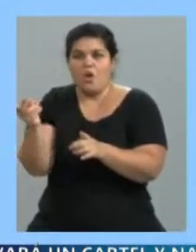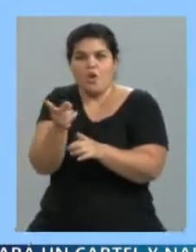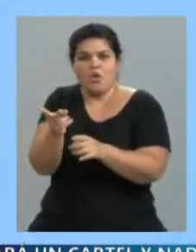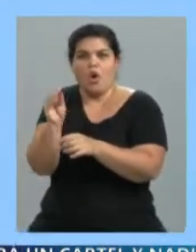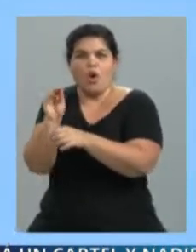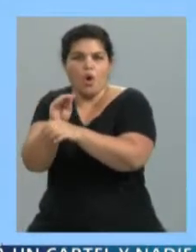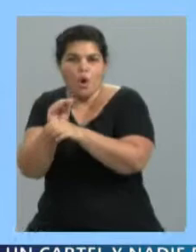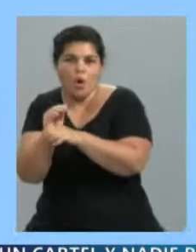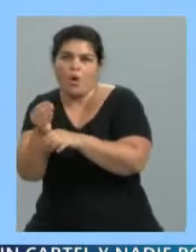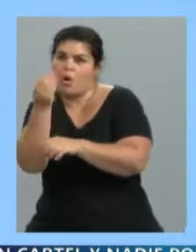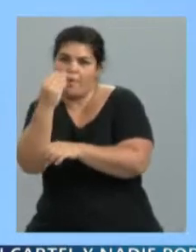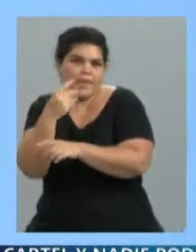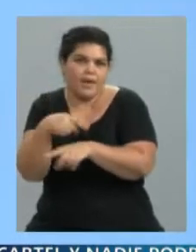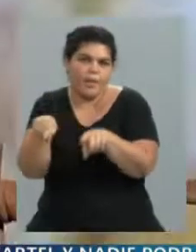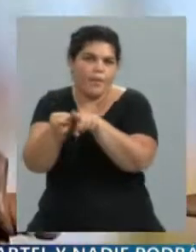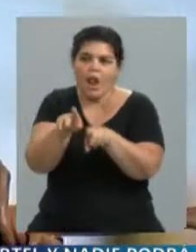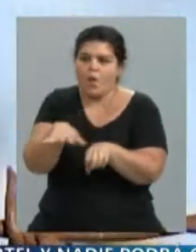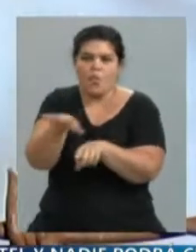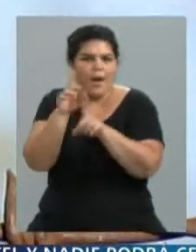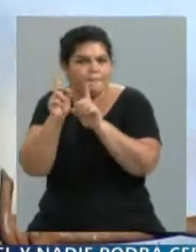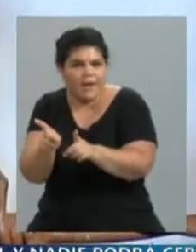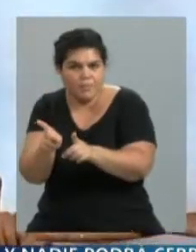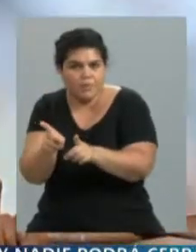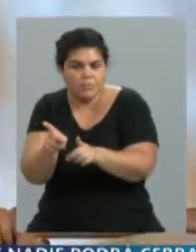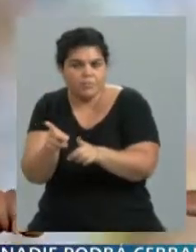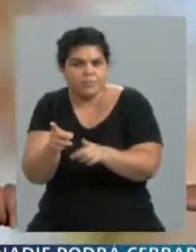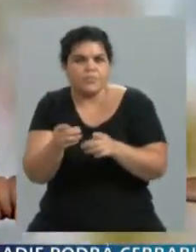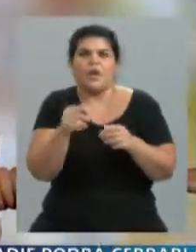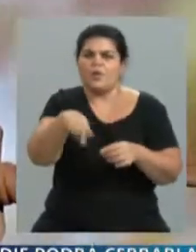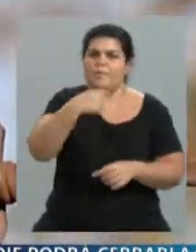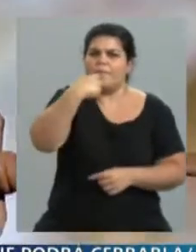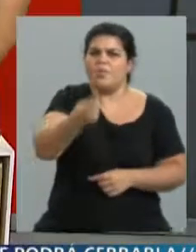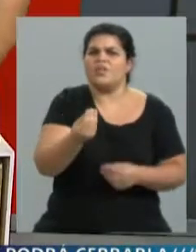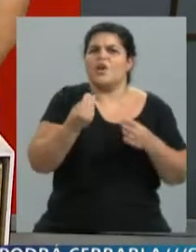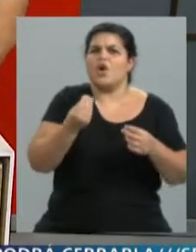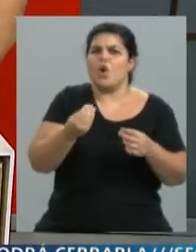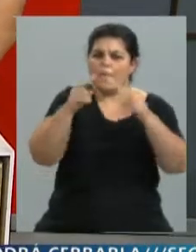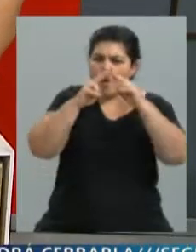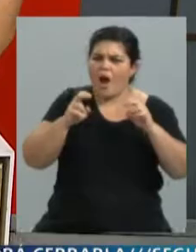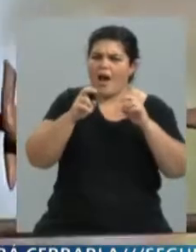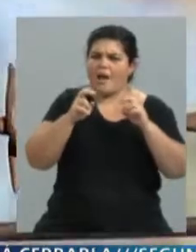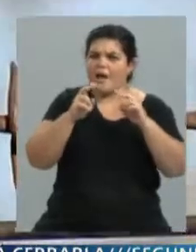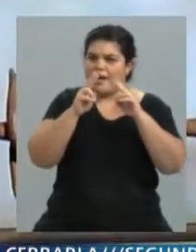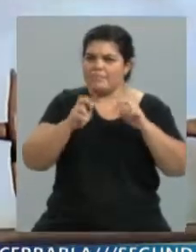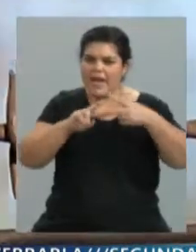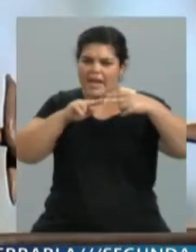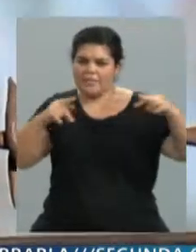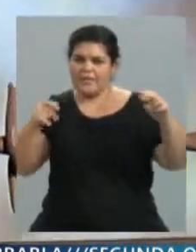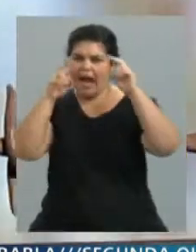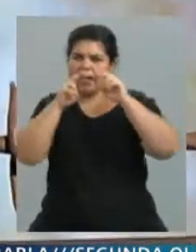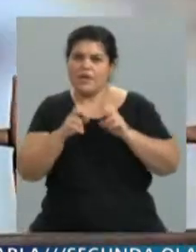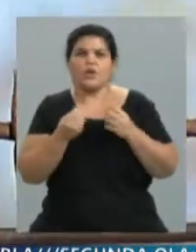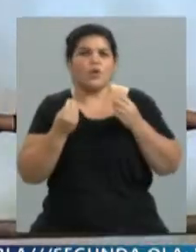espacio. ¿Sabes cómo hicieron esos estudios genéticos? ¿Cómo? Bueno, con un convenio que tienen, que